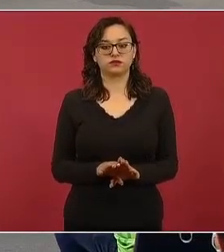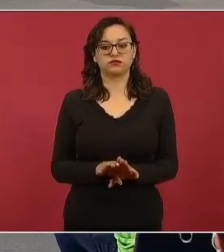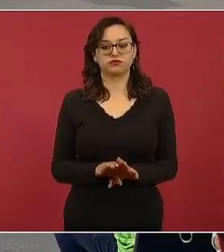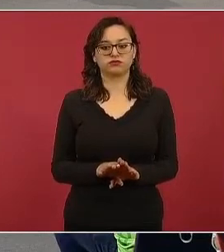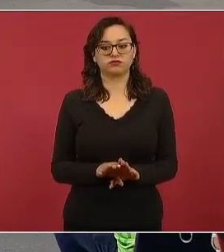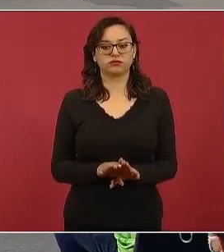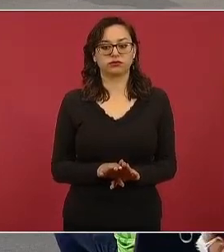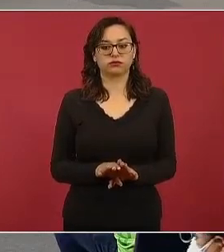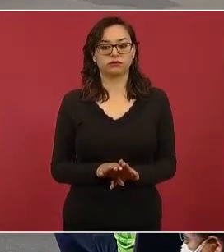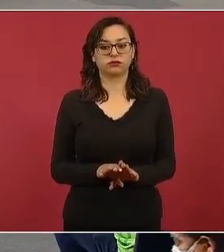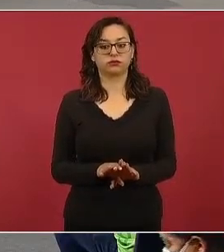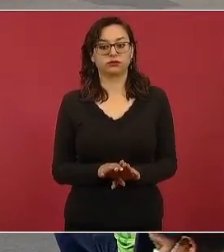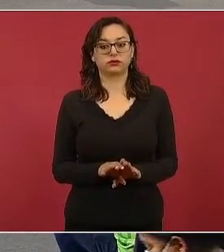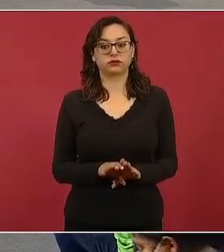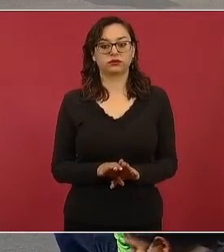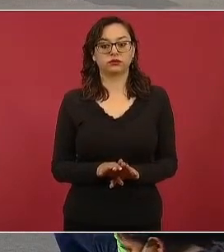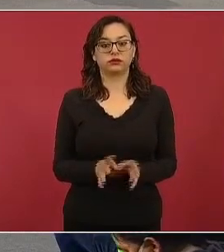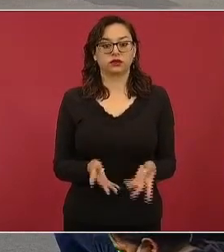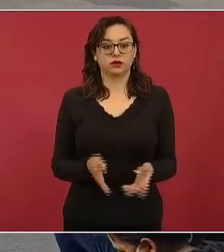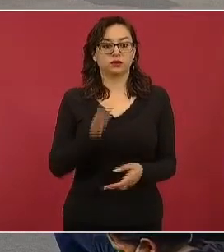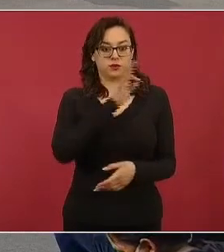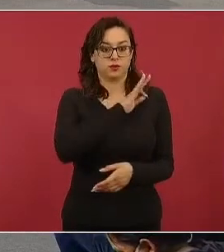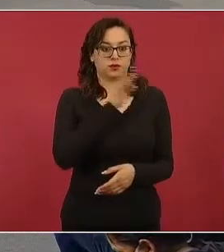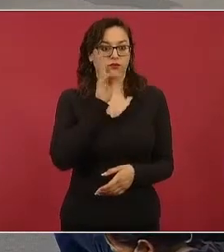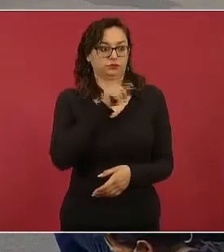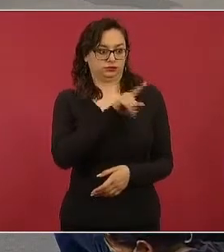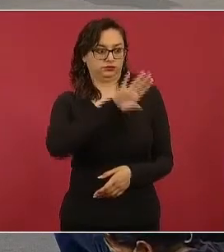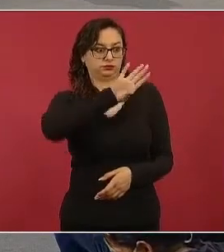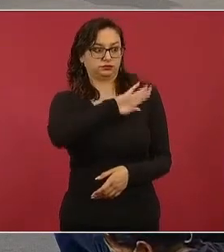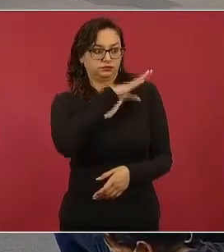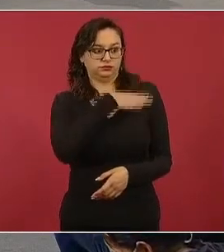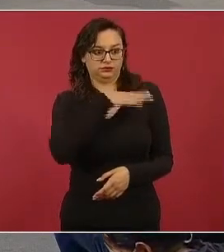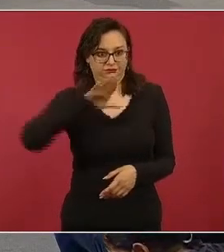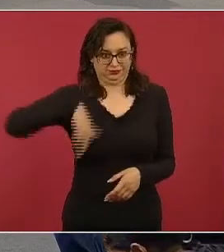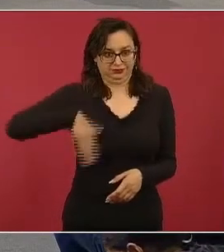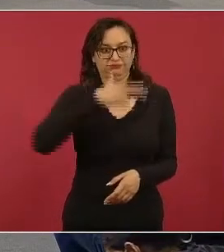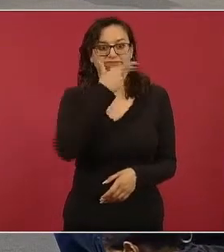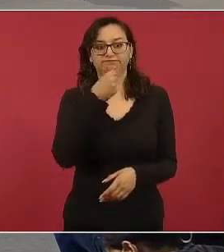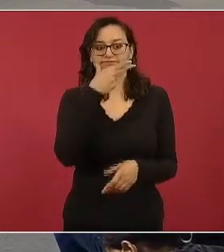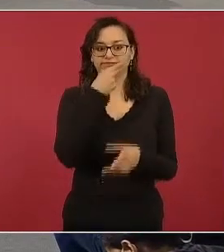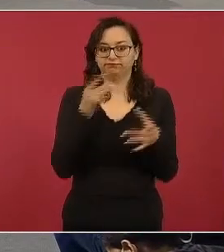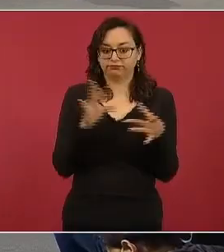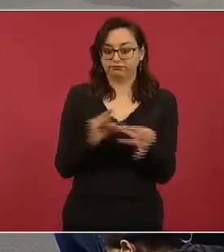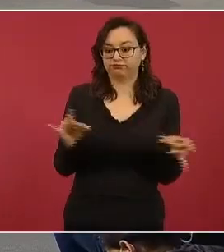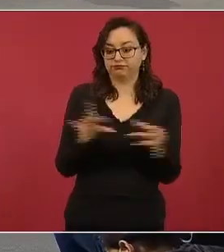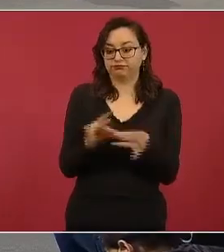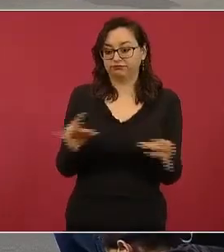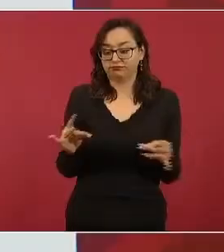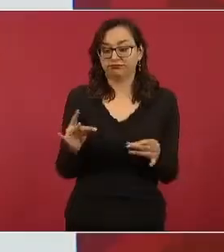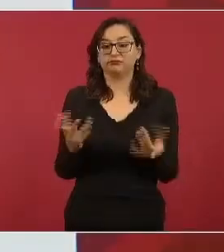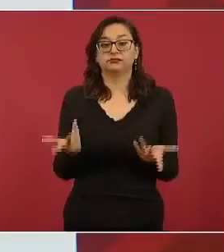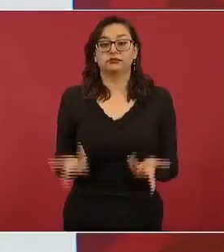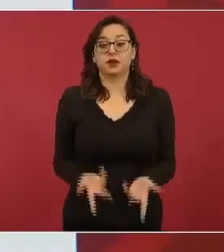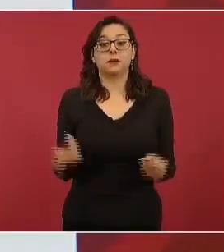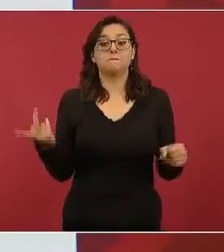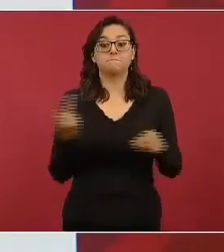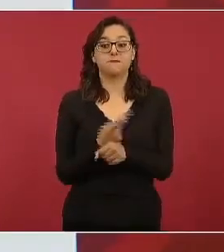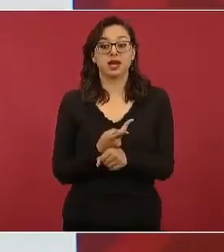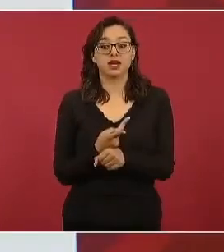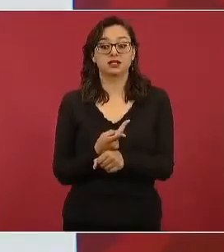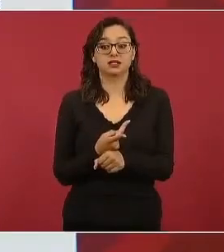exposición de este especialista español, habla del trato especial, no